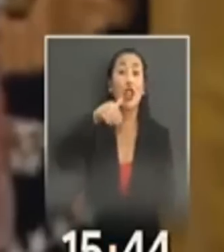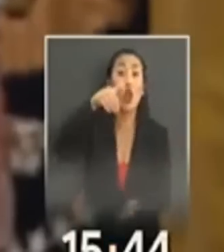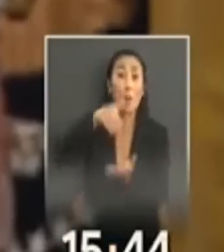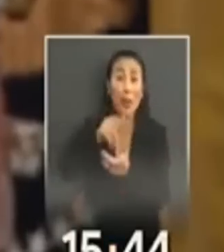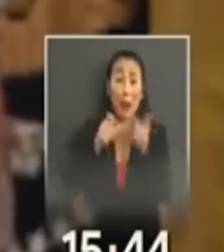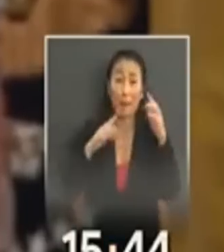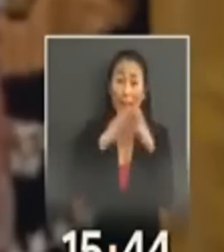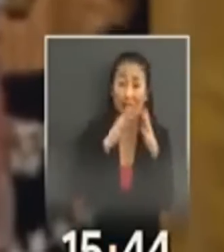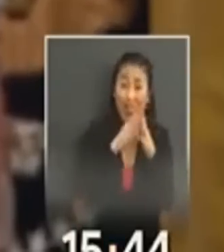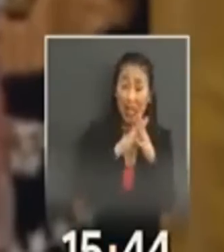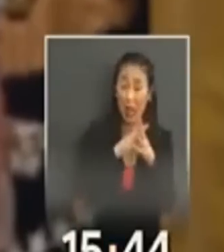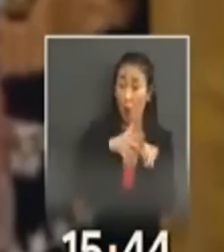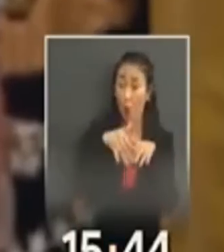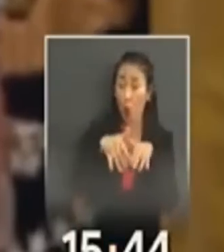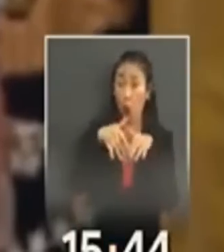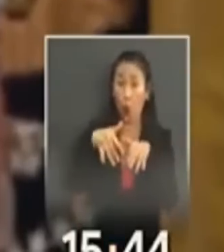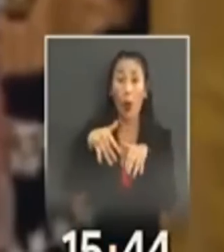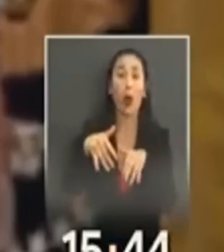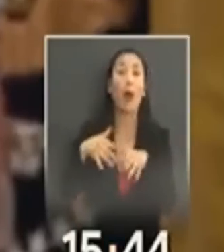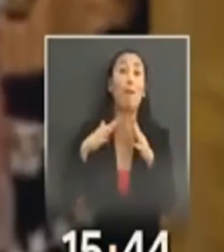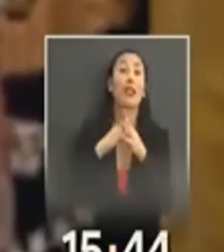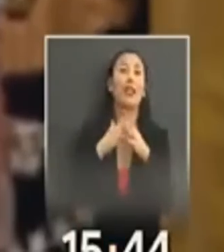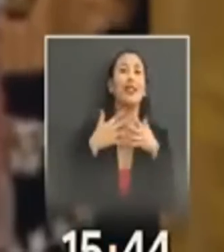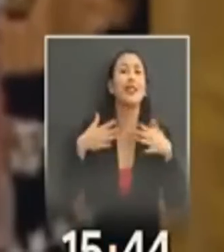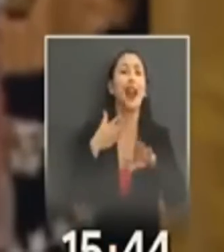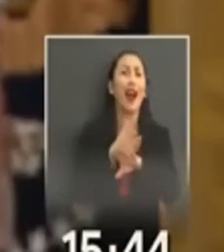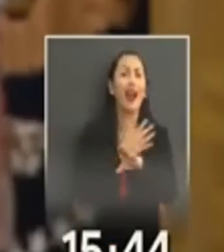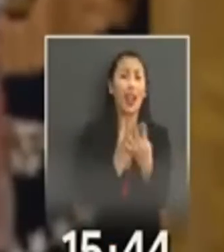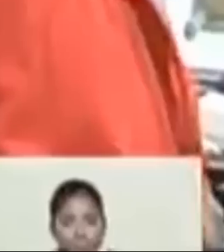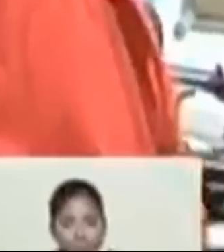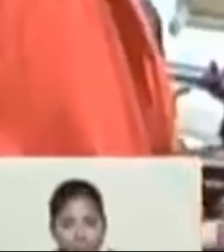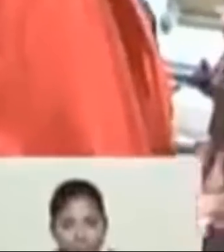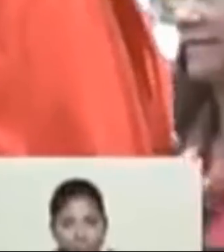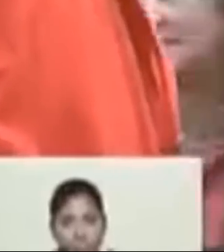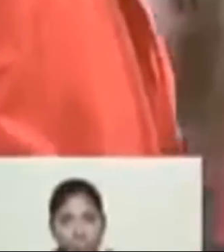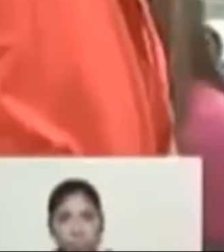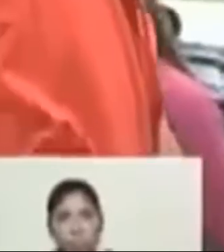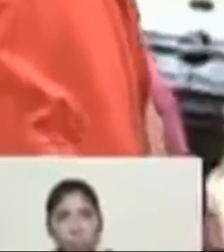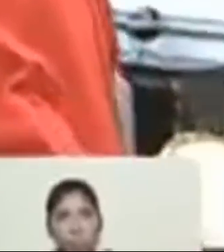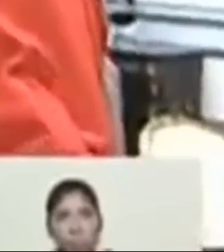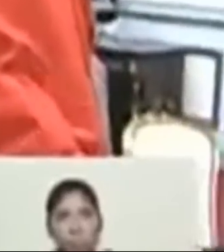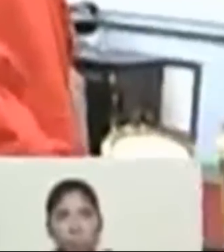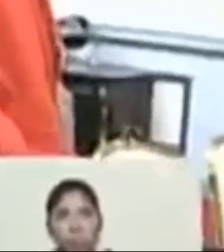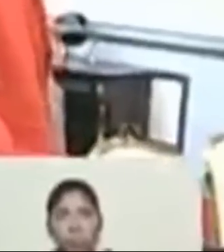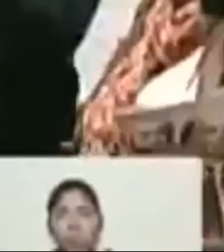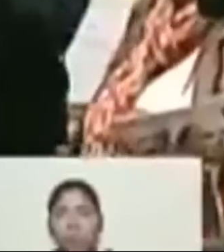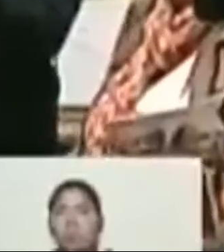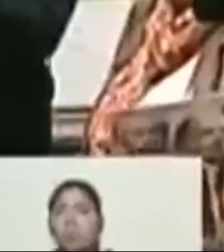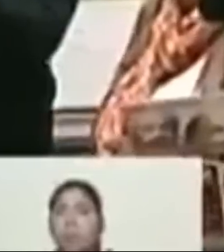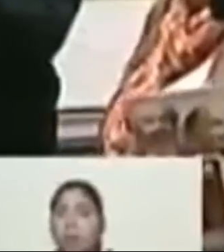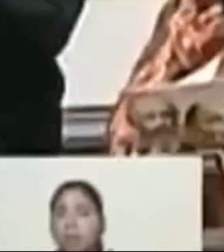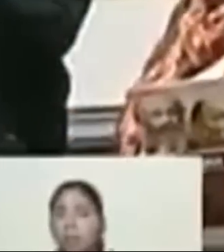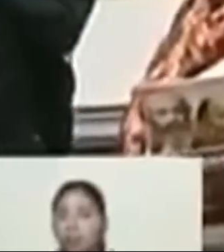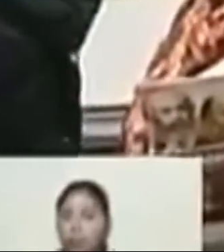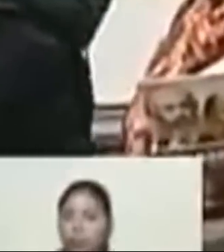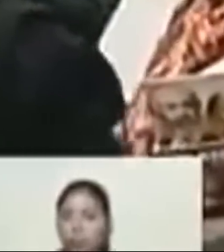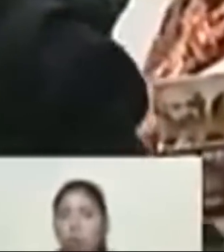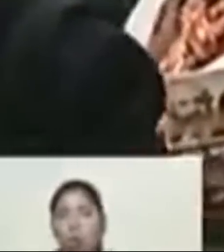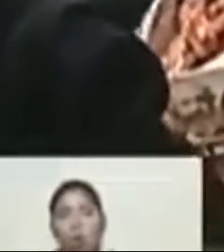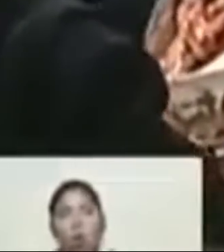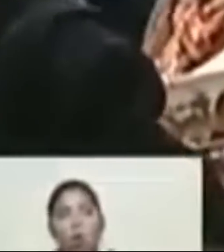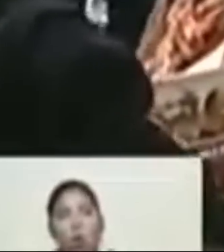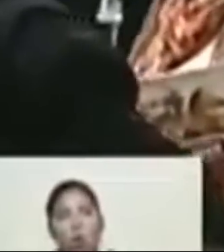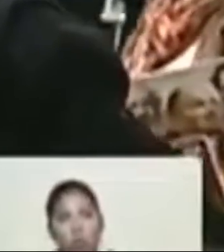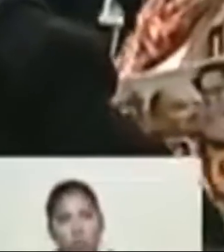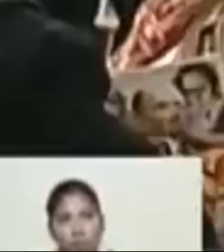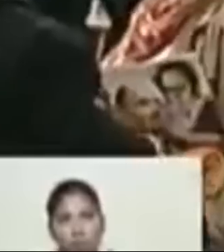presidente venezolano quien acogió la propuesta de consolidar una nueva moneda a Nicolás Maduro hizo ahora el llamado a que se unan todos los países y ayuden a proteger